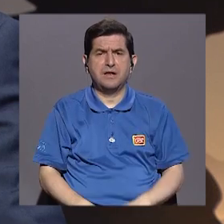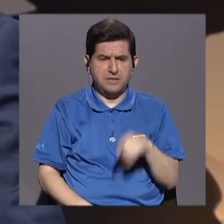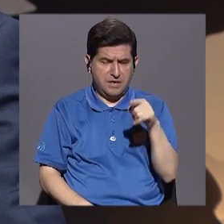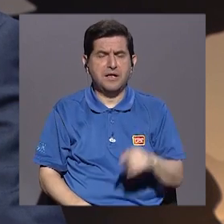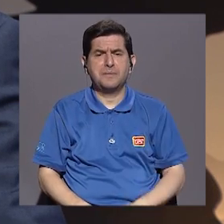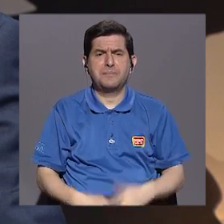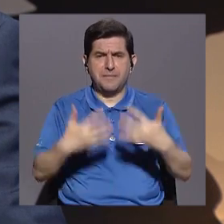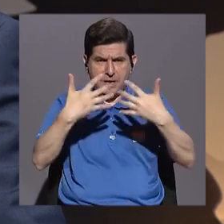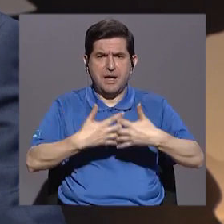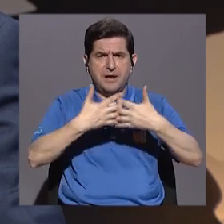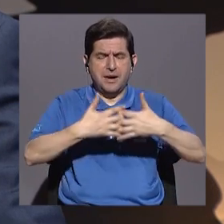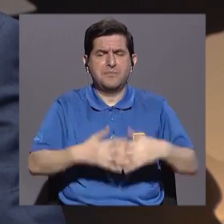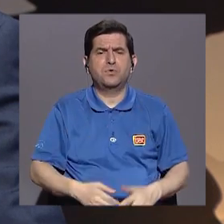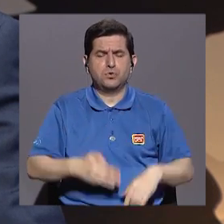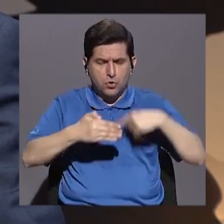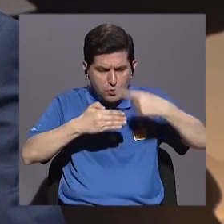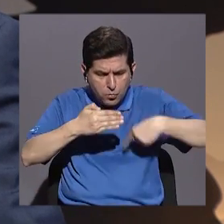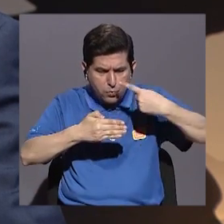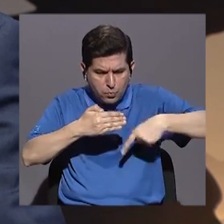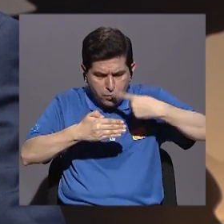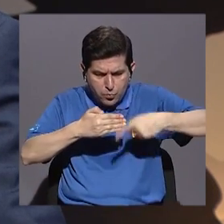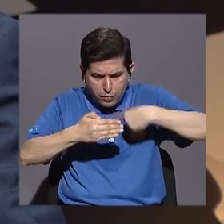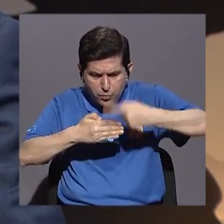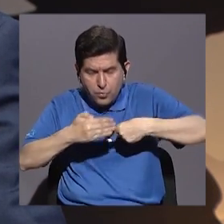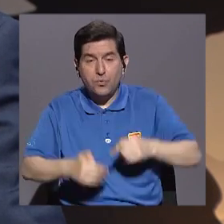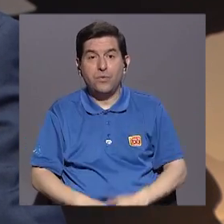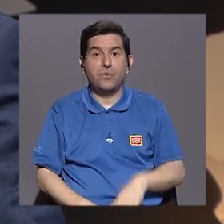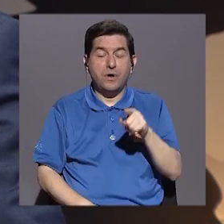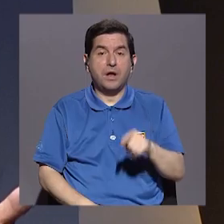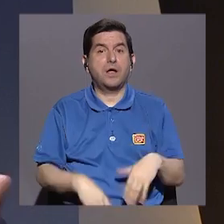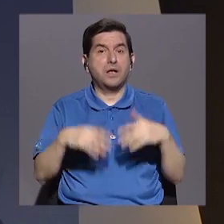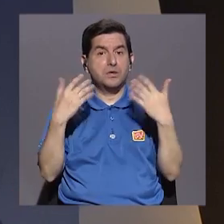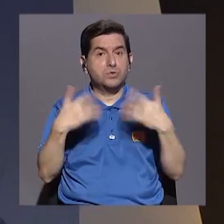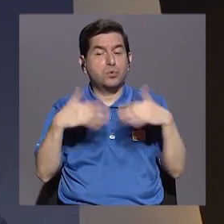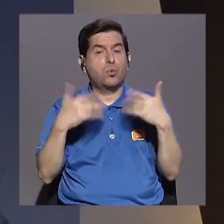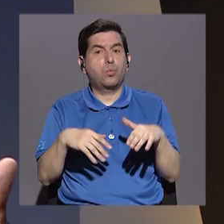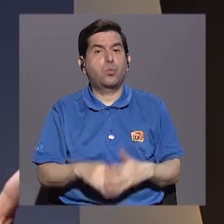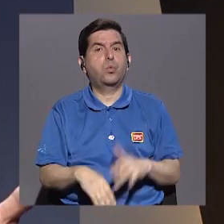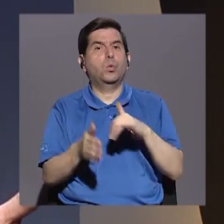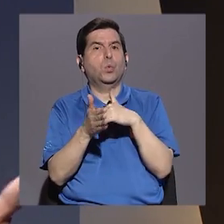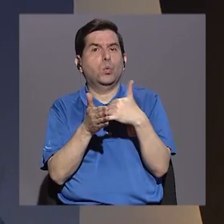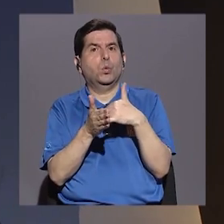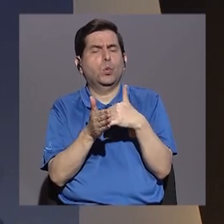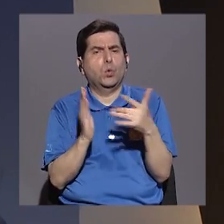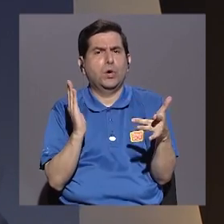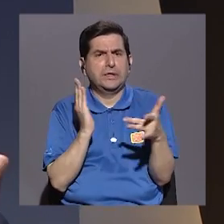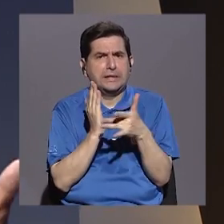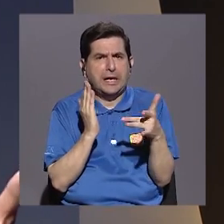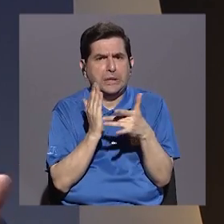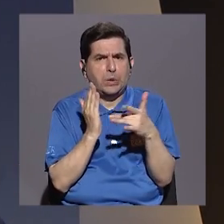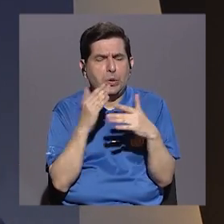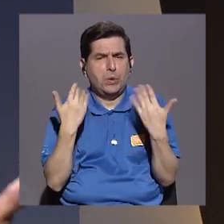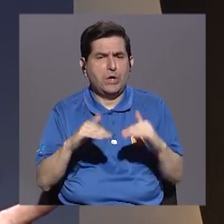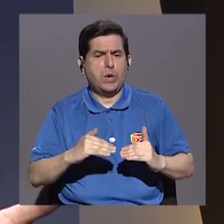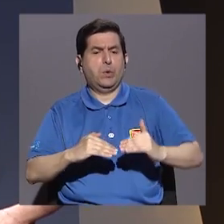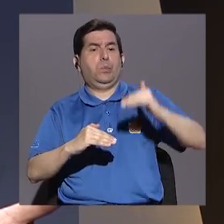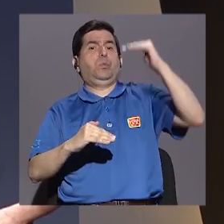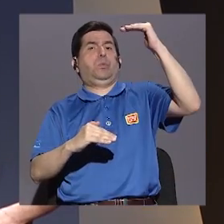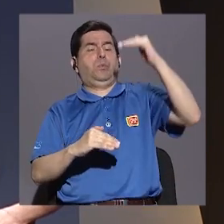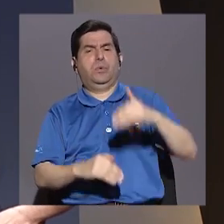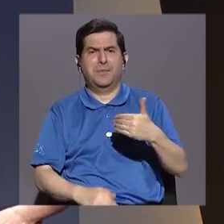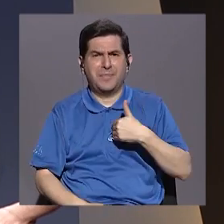embobinados de los motores entonces si existe claro eso es un tratamiento bastante delicado pero porque es una tecnología muy sofisticada